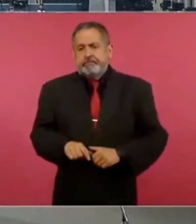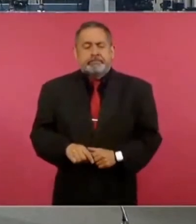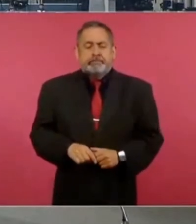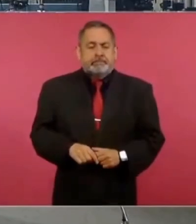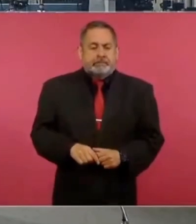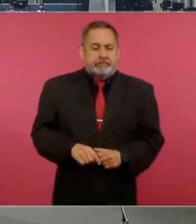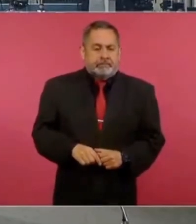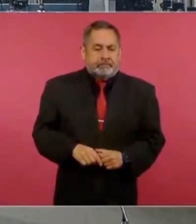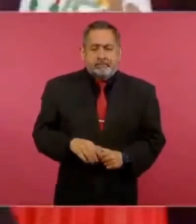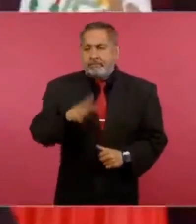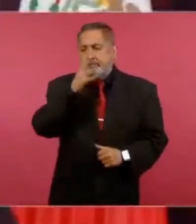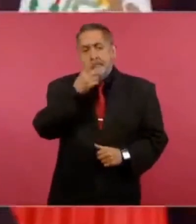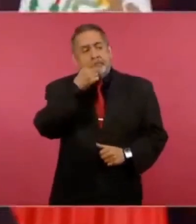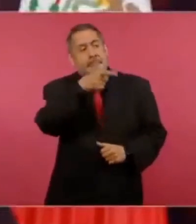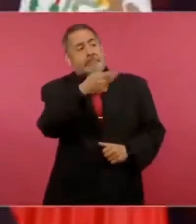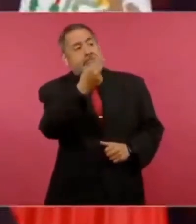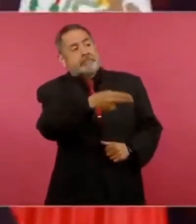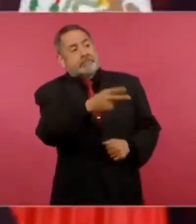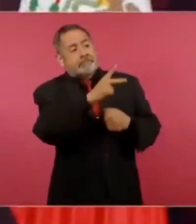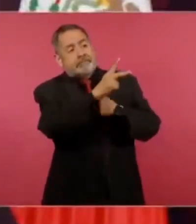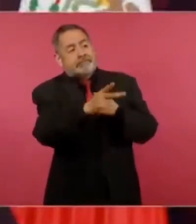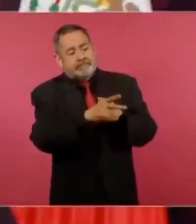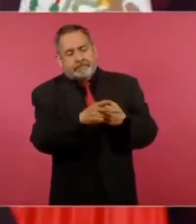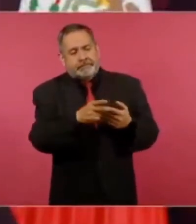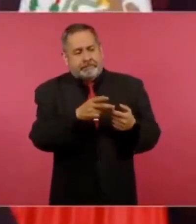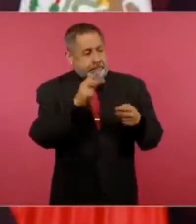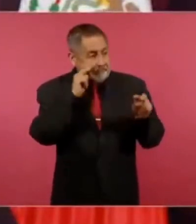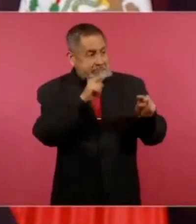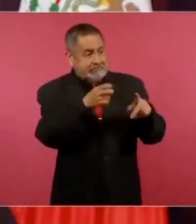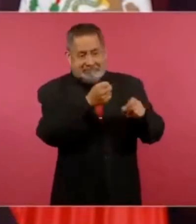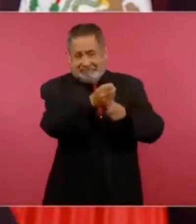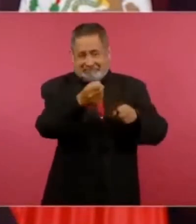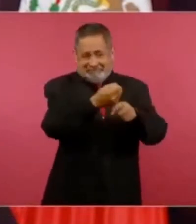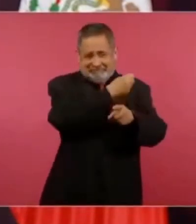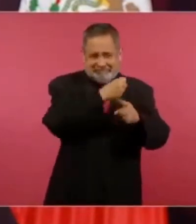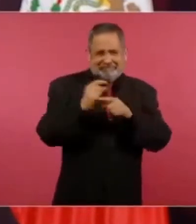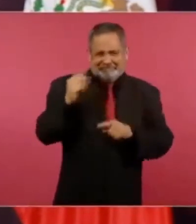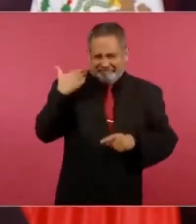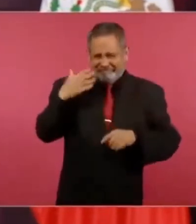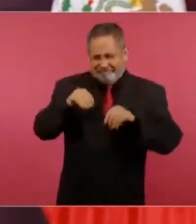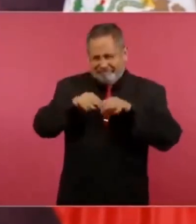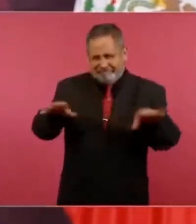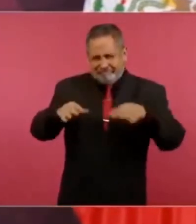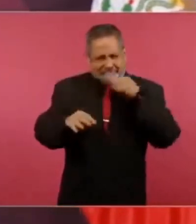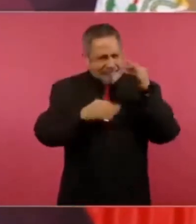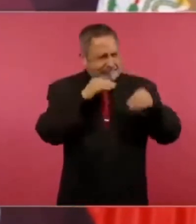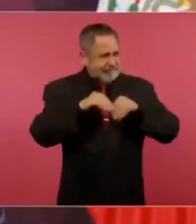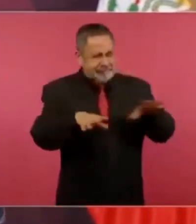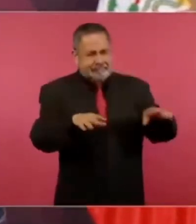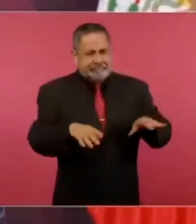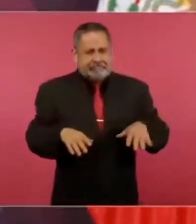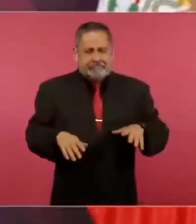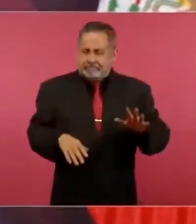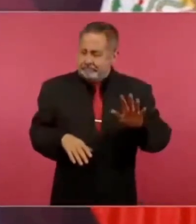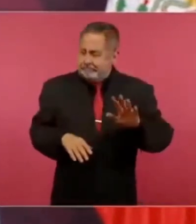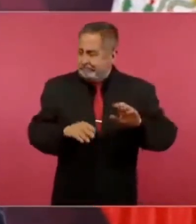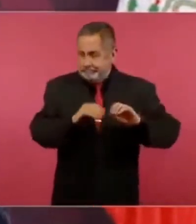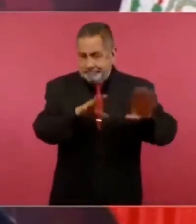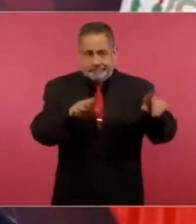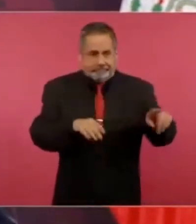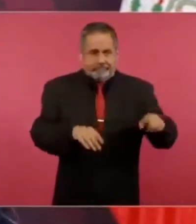no puedo decir tampoco de dónde, esas imágenes que últimamente aparecen, así,